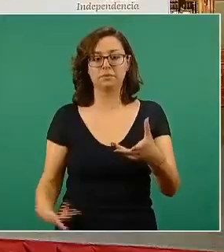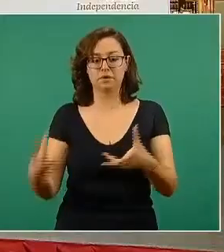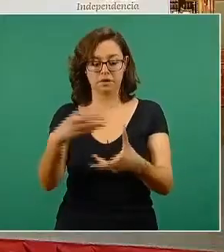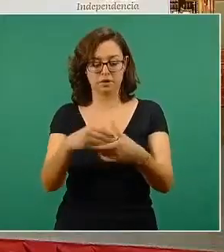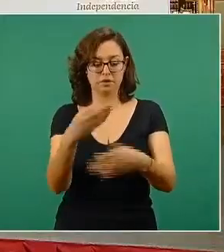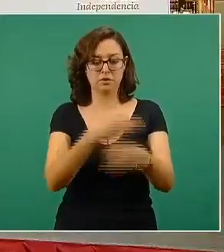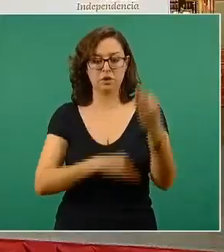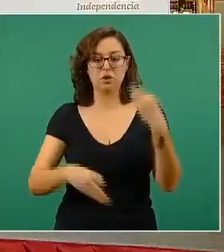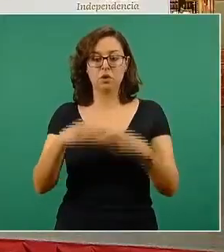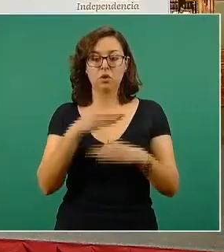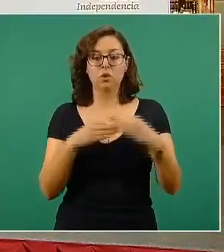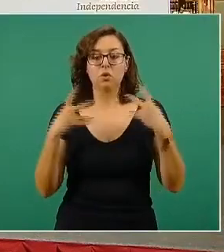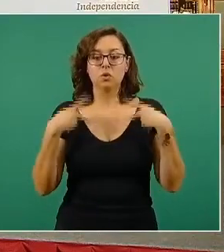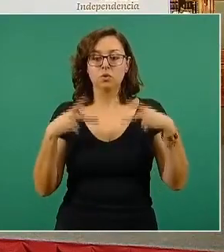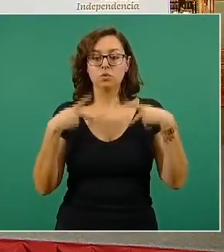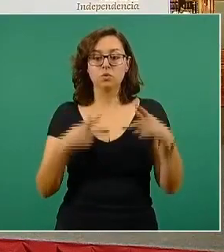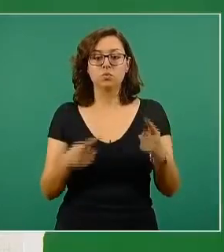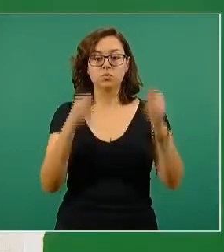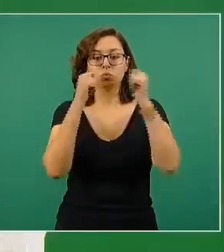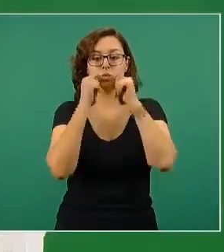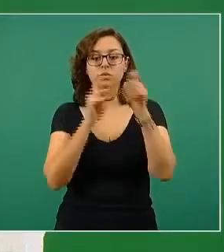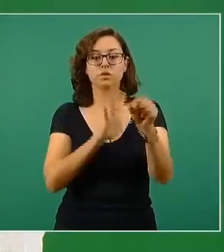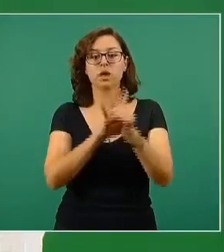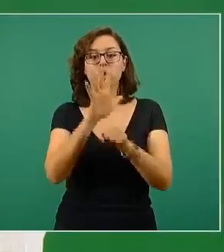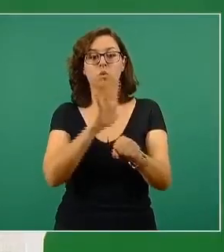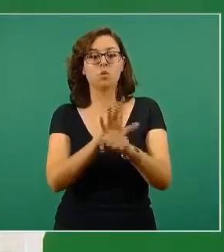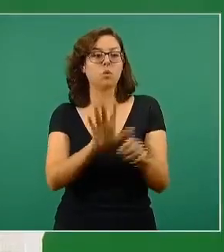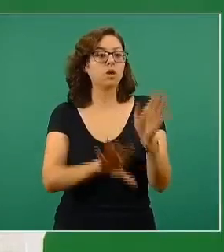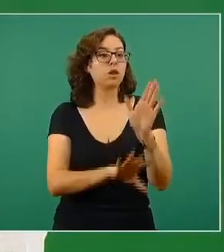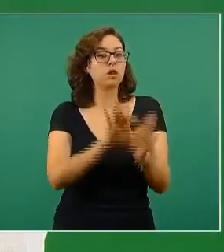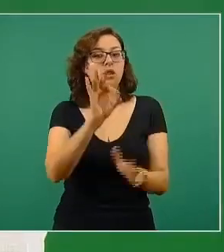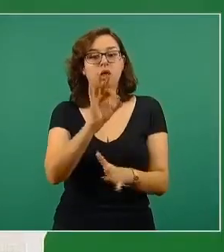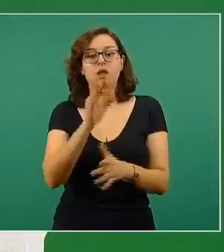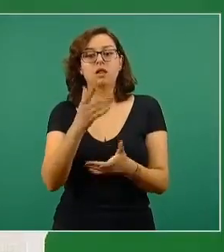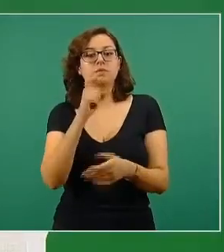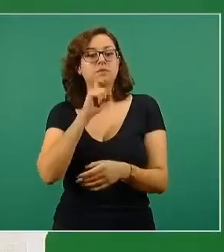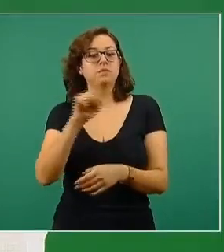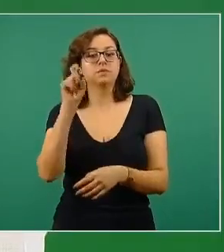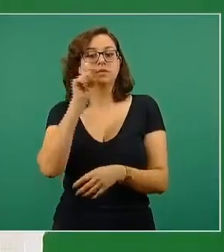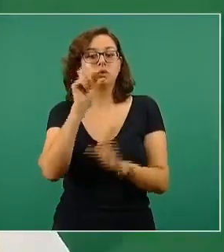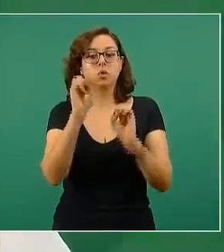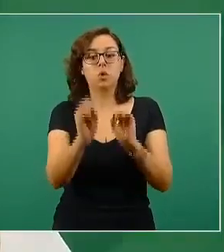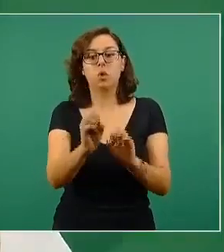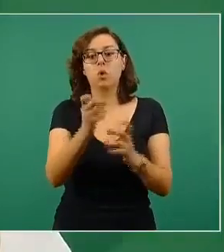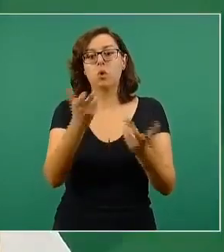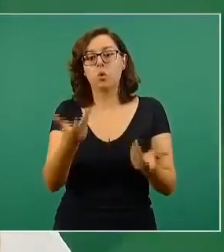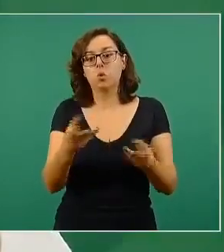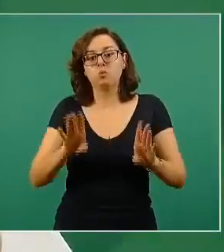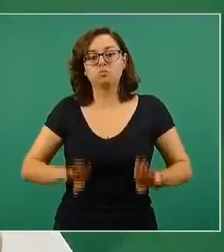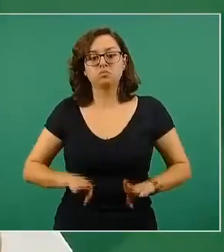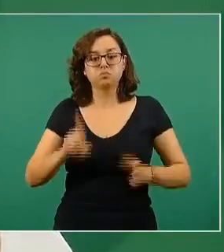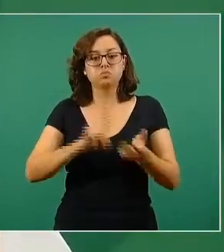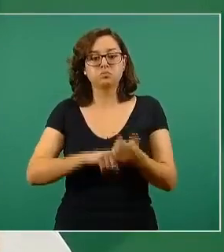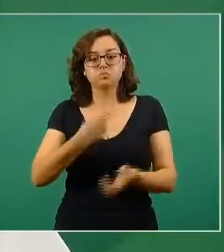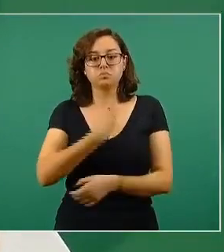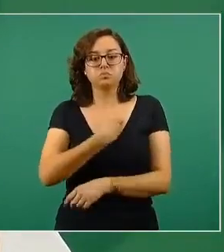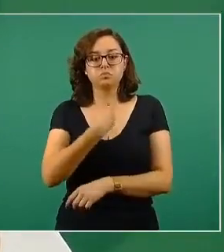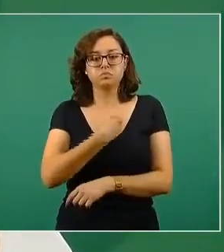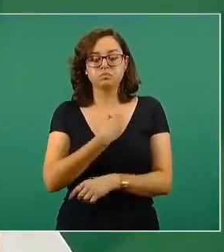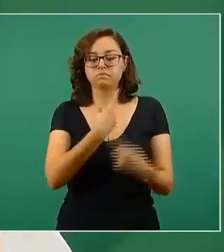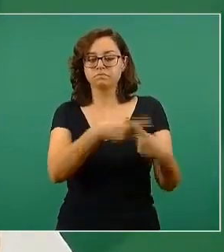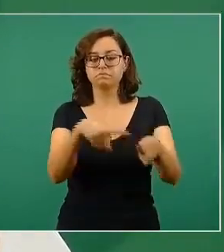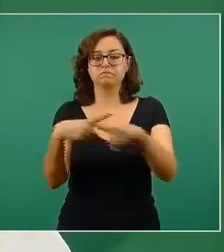las personas, independientemente de su orientación sexual o identidad de género, en todos los aspectos de la vida de la